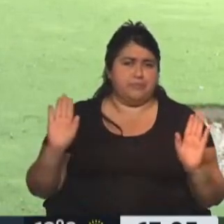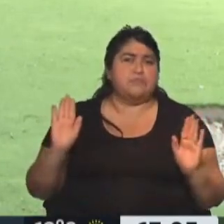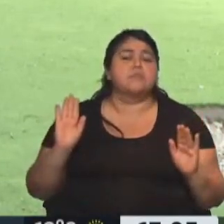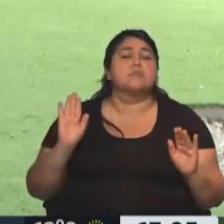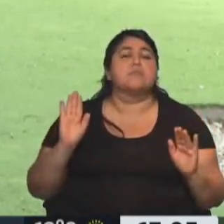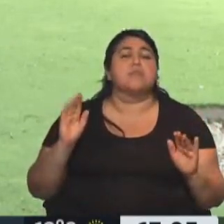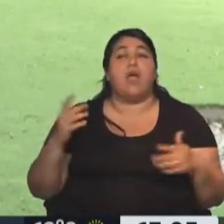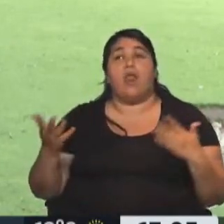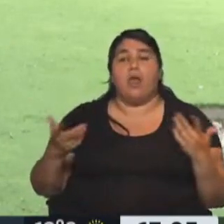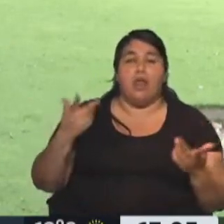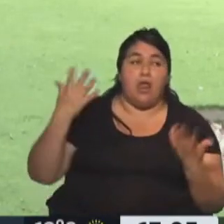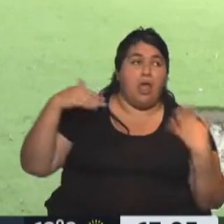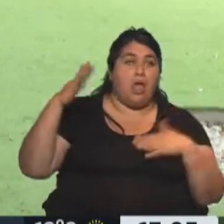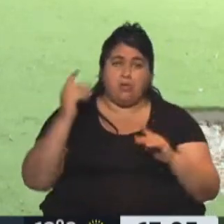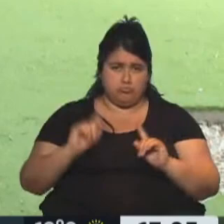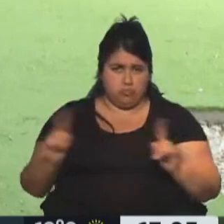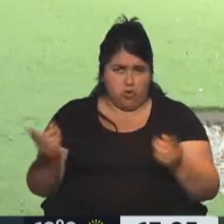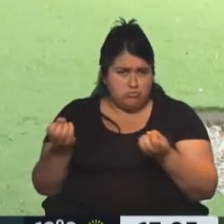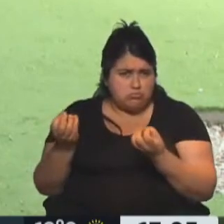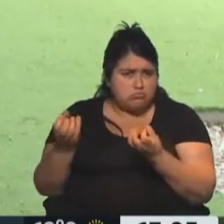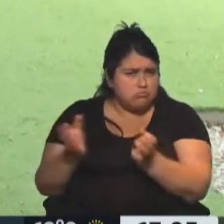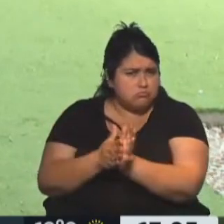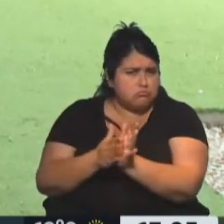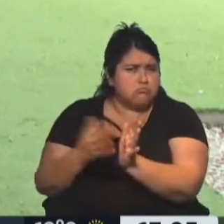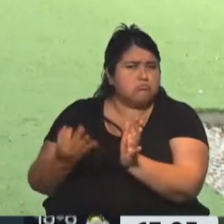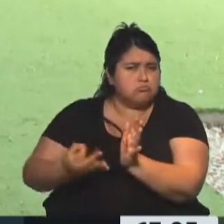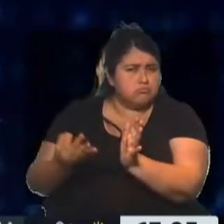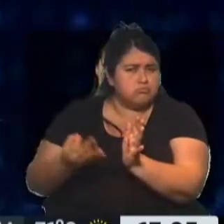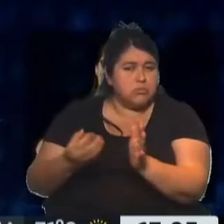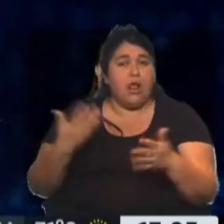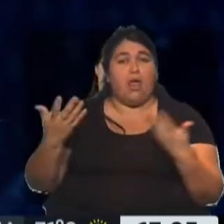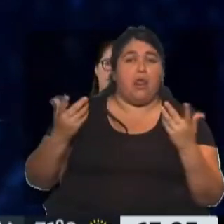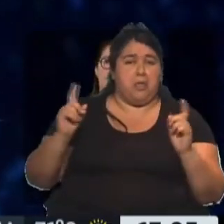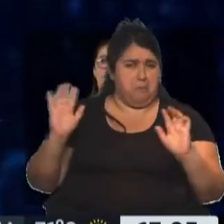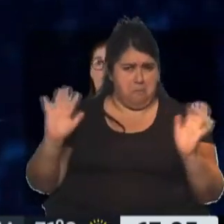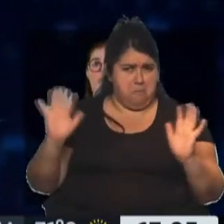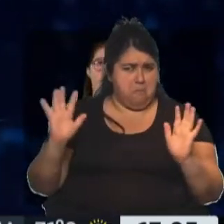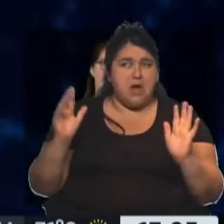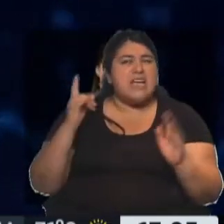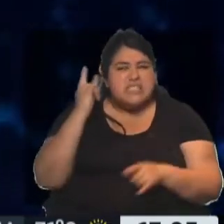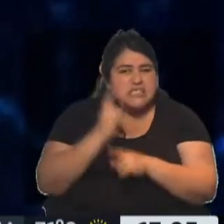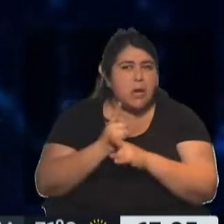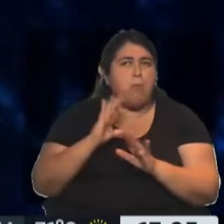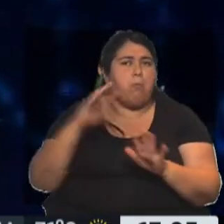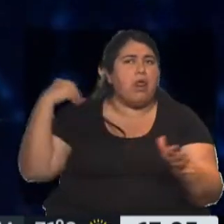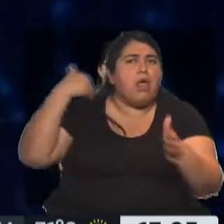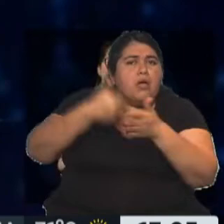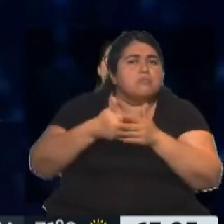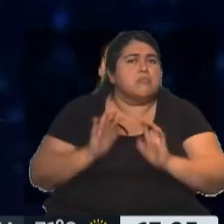haciendo alarde, cosa que me parece bien, ¿no? Porque tampoco hay que andar alardeando. Siempre existió en la historia, ¿no?